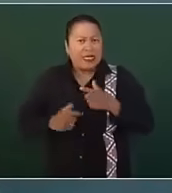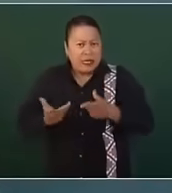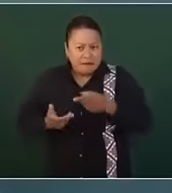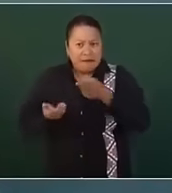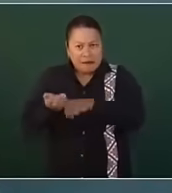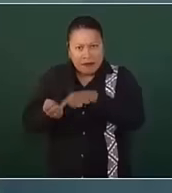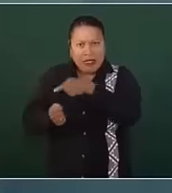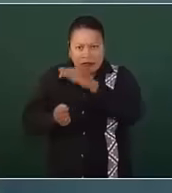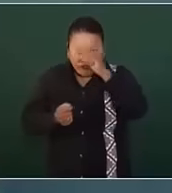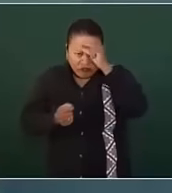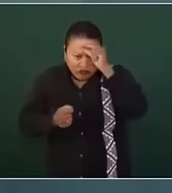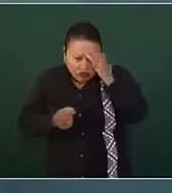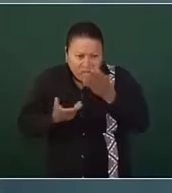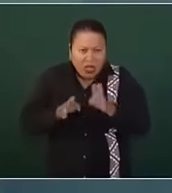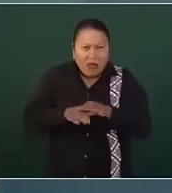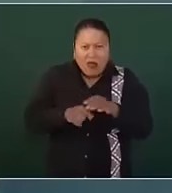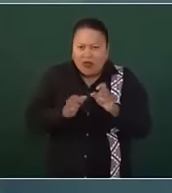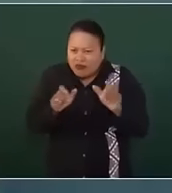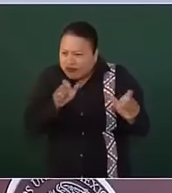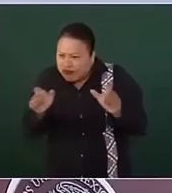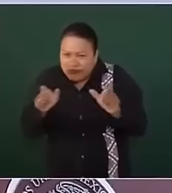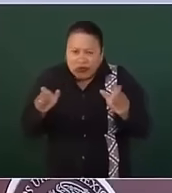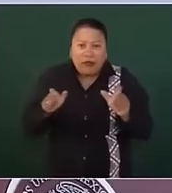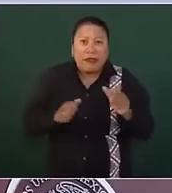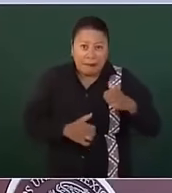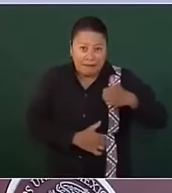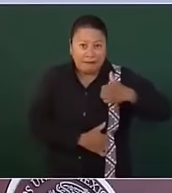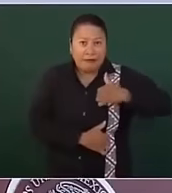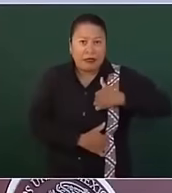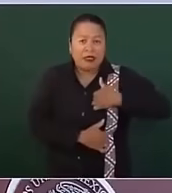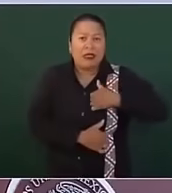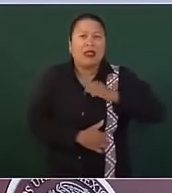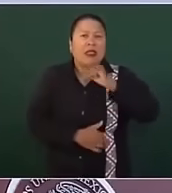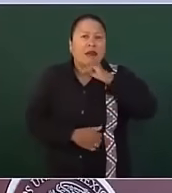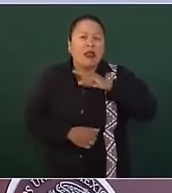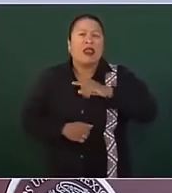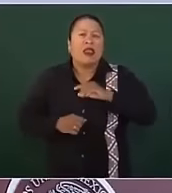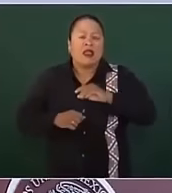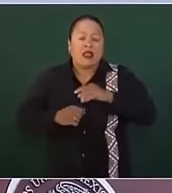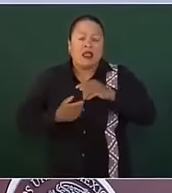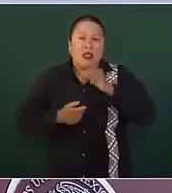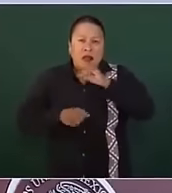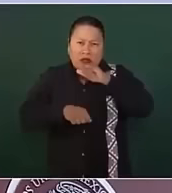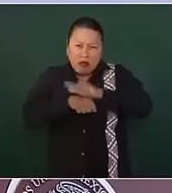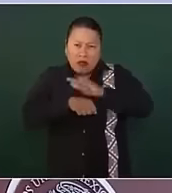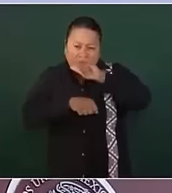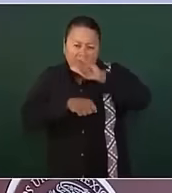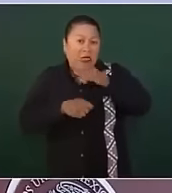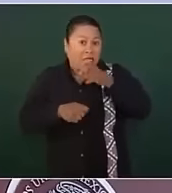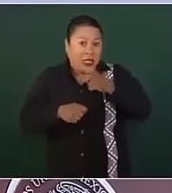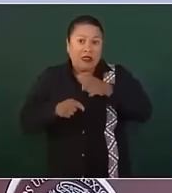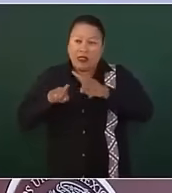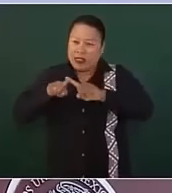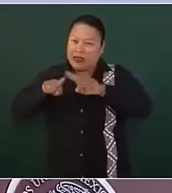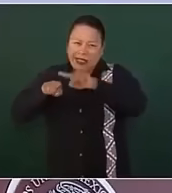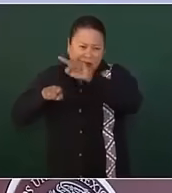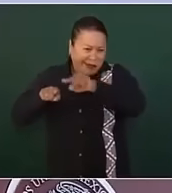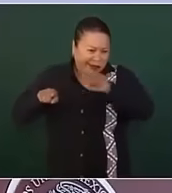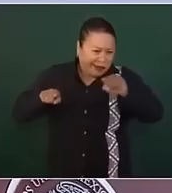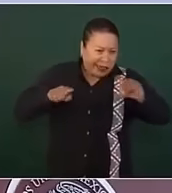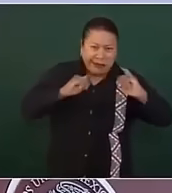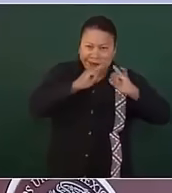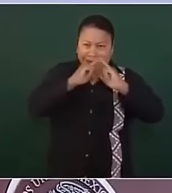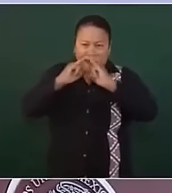de inteligencia y parte operativa, el Ejército y la Fuerza Aérea Mexicana. Todas las instancias